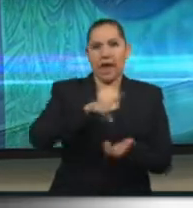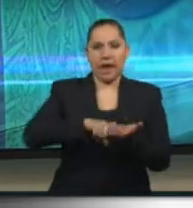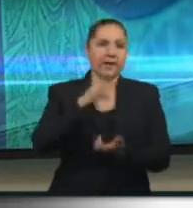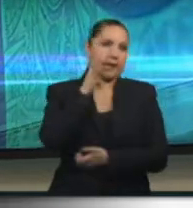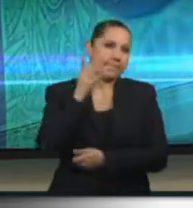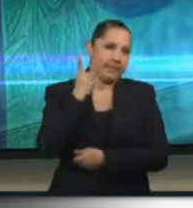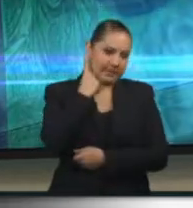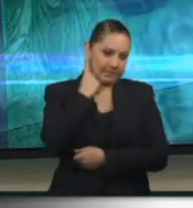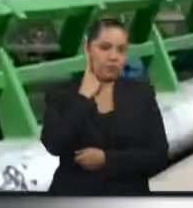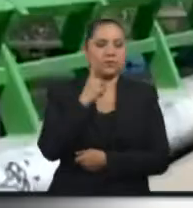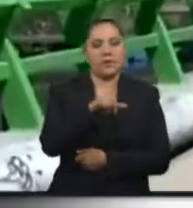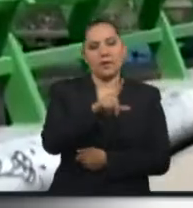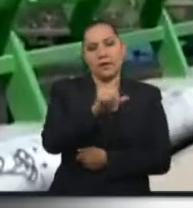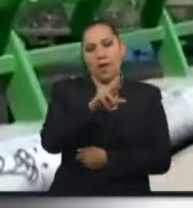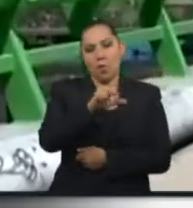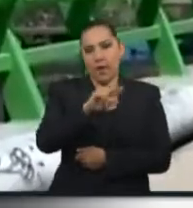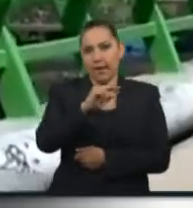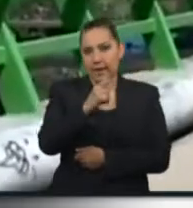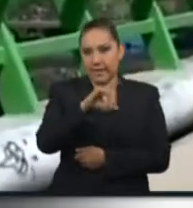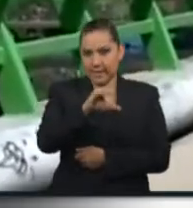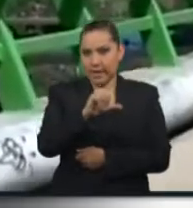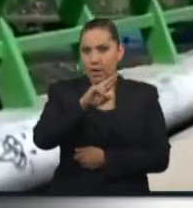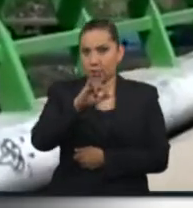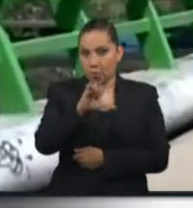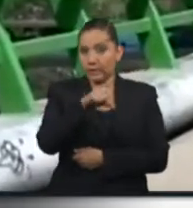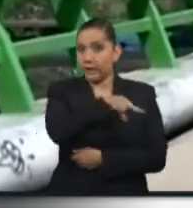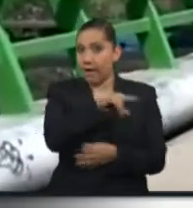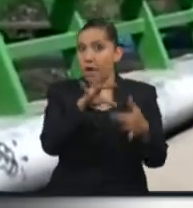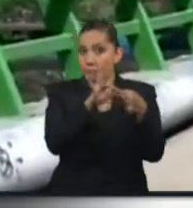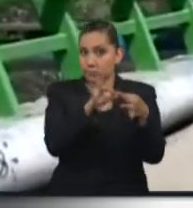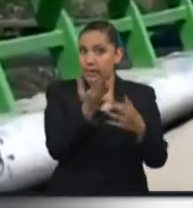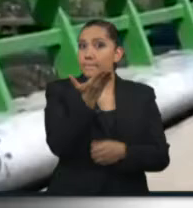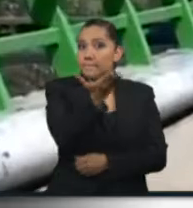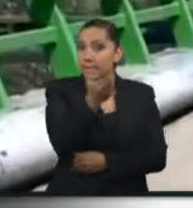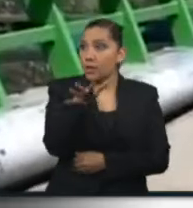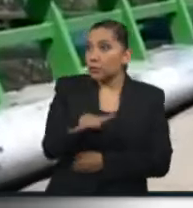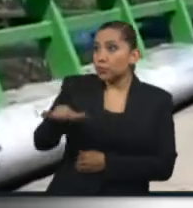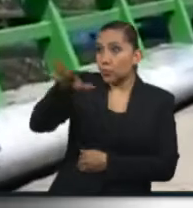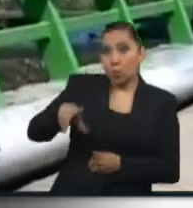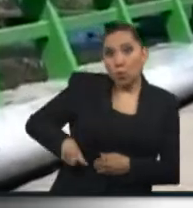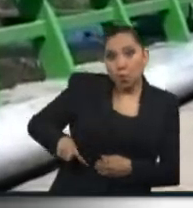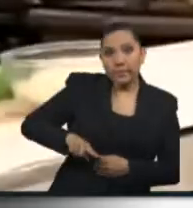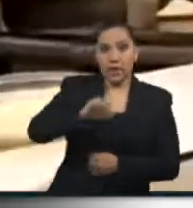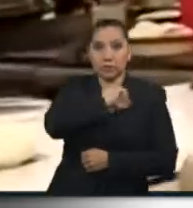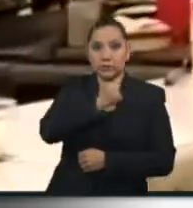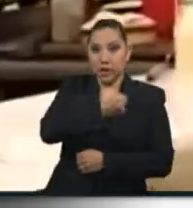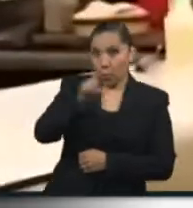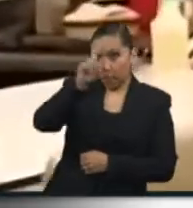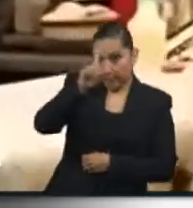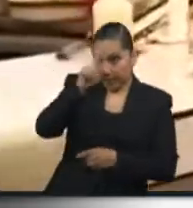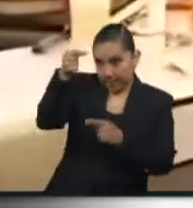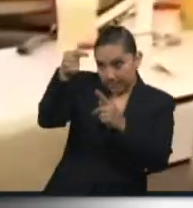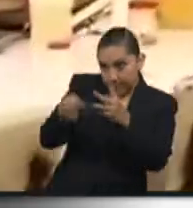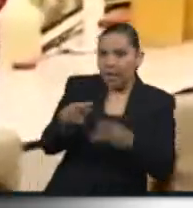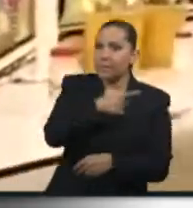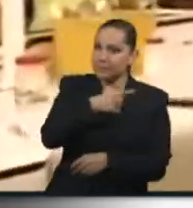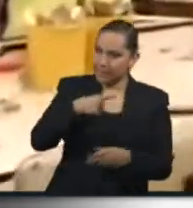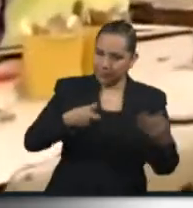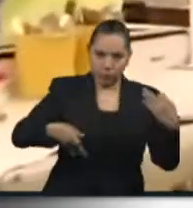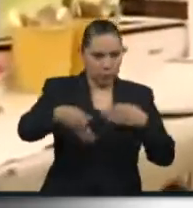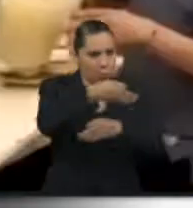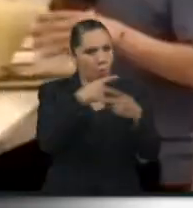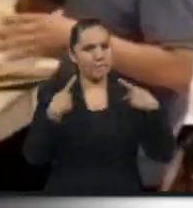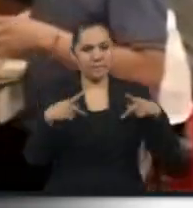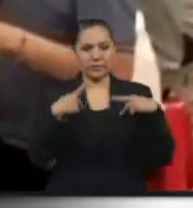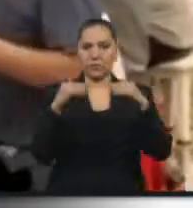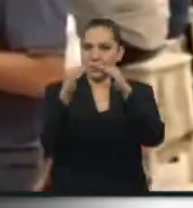familias mexicanas para seguir las recomendaciones de las autoridades de salud y quedarse en casa. También instó al gobierno federal a que destine apoyos